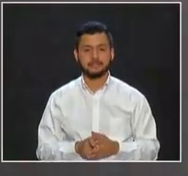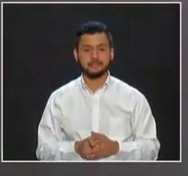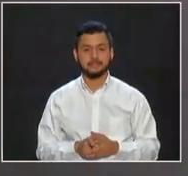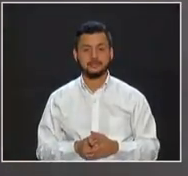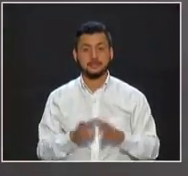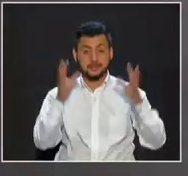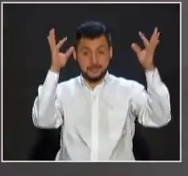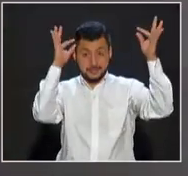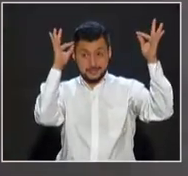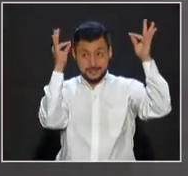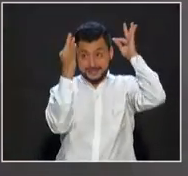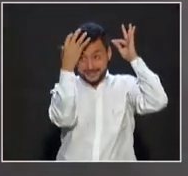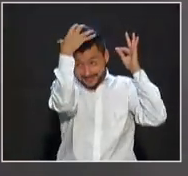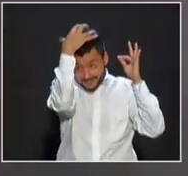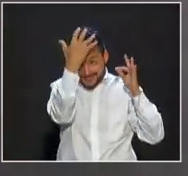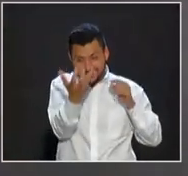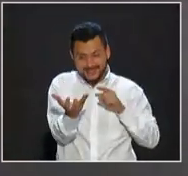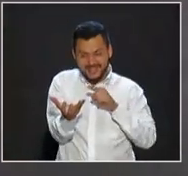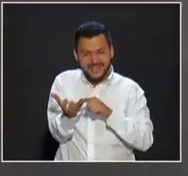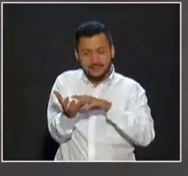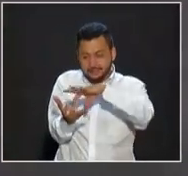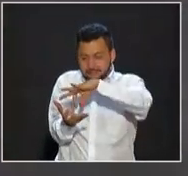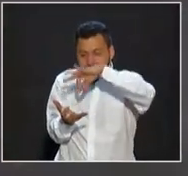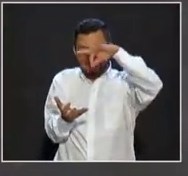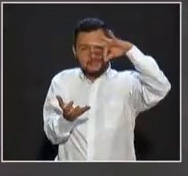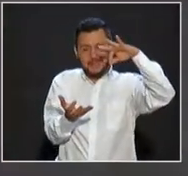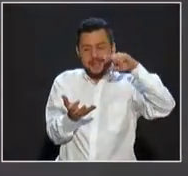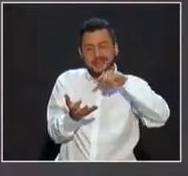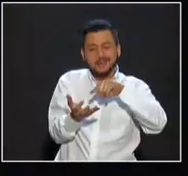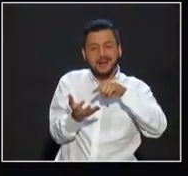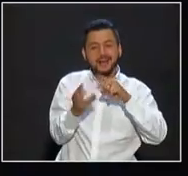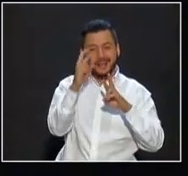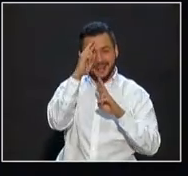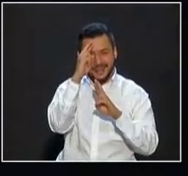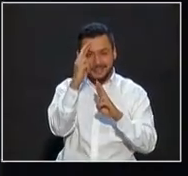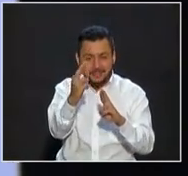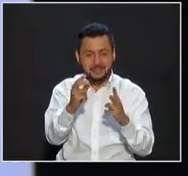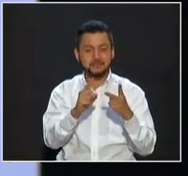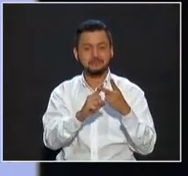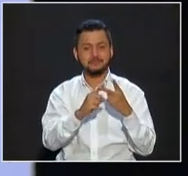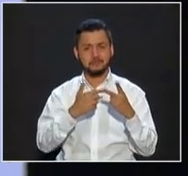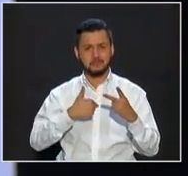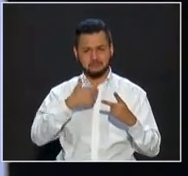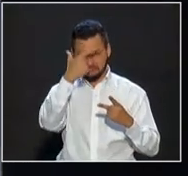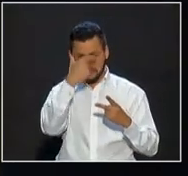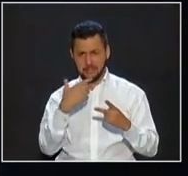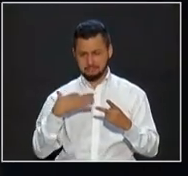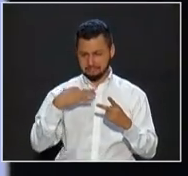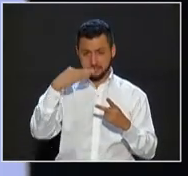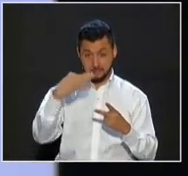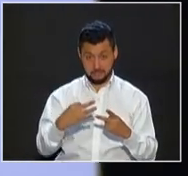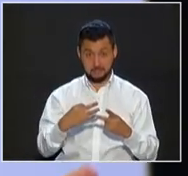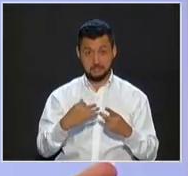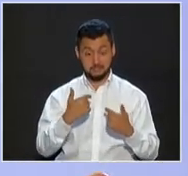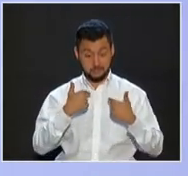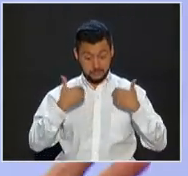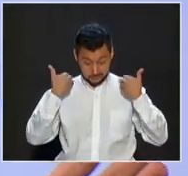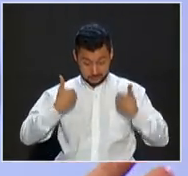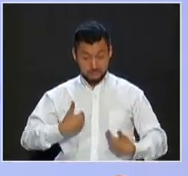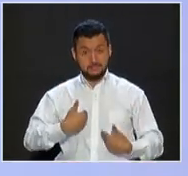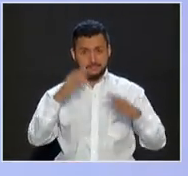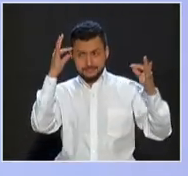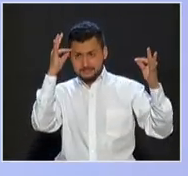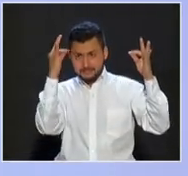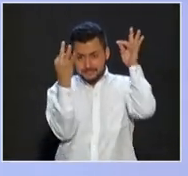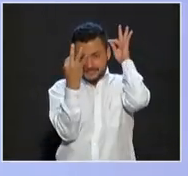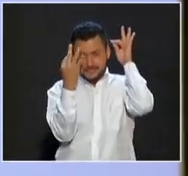prudencia respeto y creo que necesitamos un gobernador que genere confianza no puedo seguir responsable